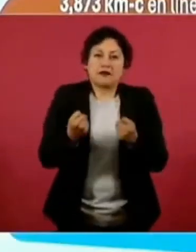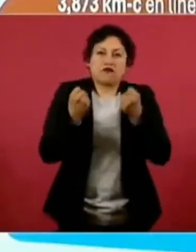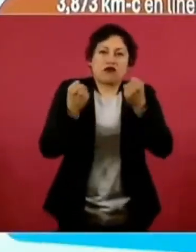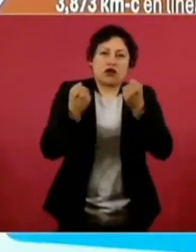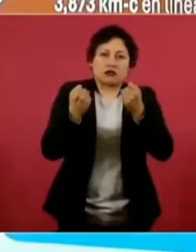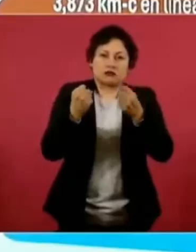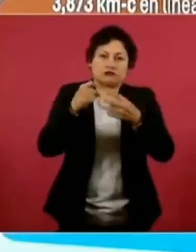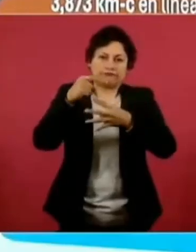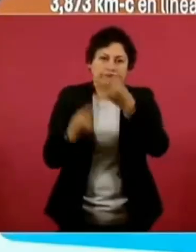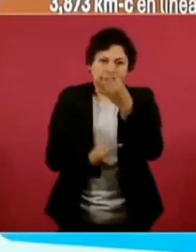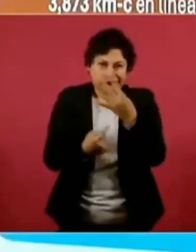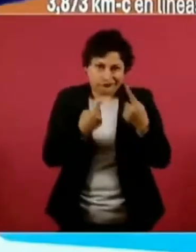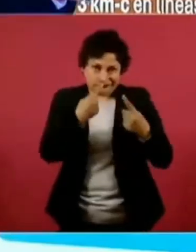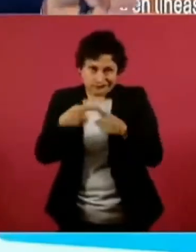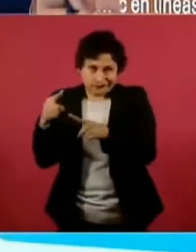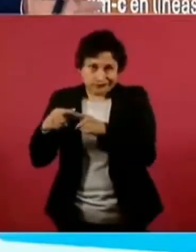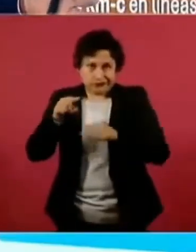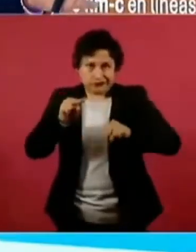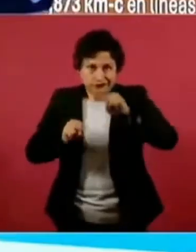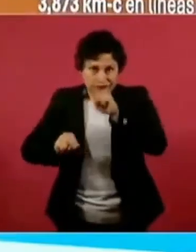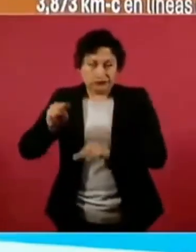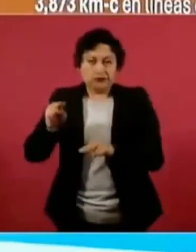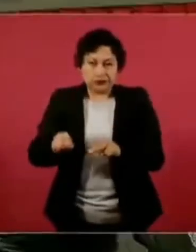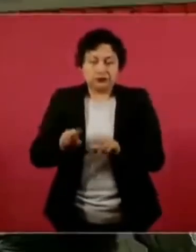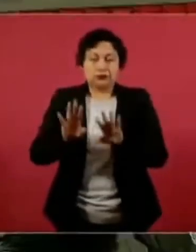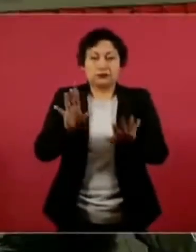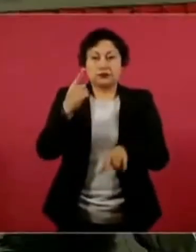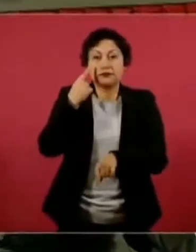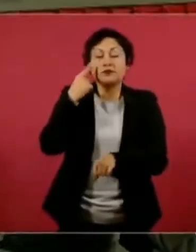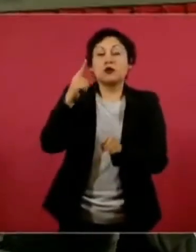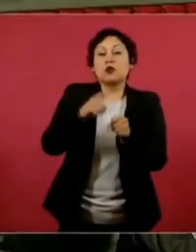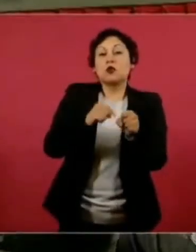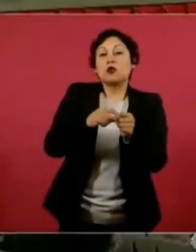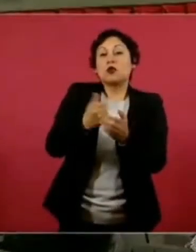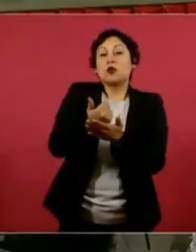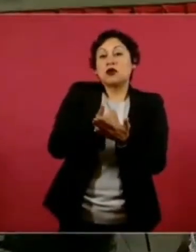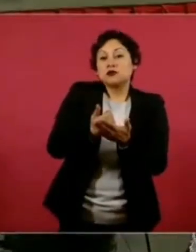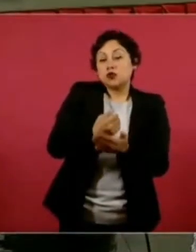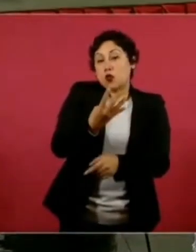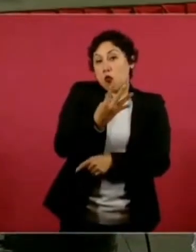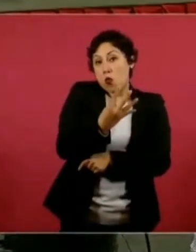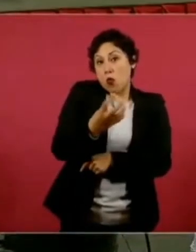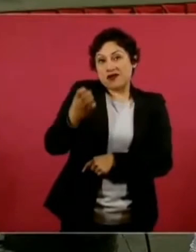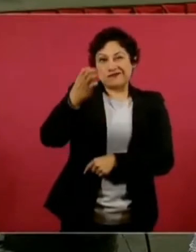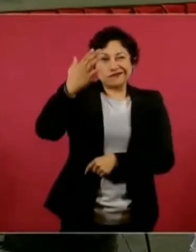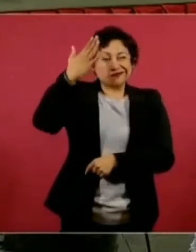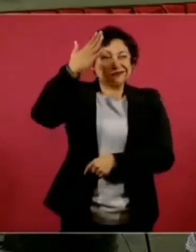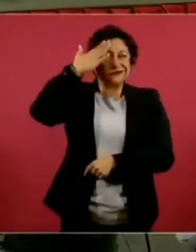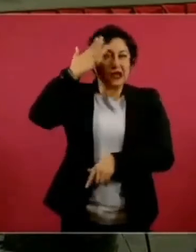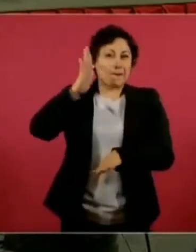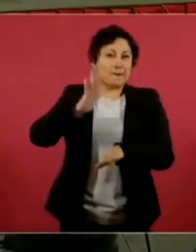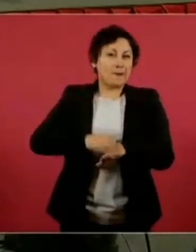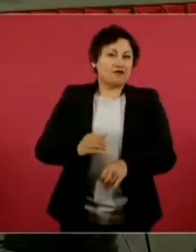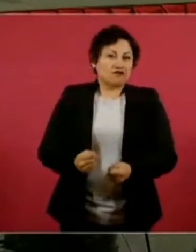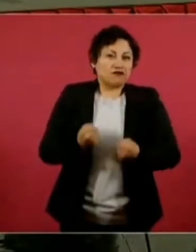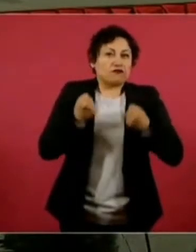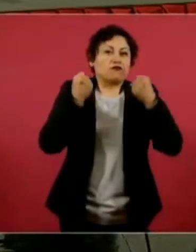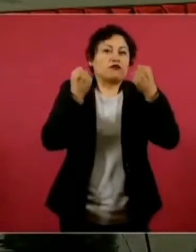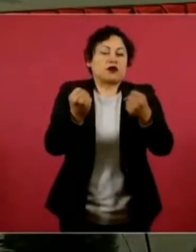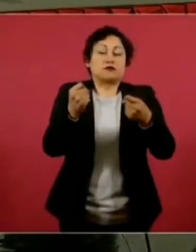podamos manejar. Todas las líneas azules, la red de 400, ¿verdad? La red principal, donde manejamos